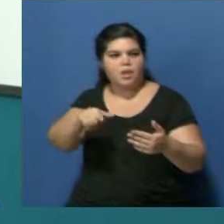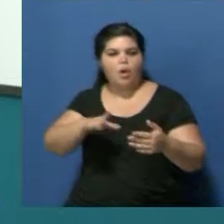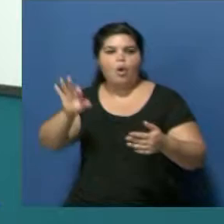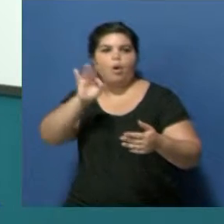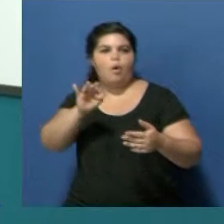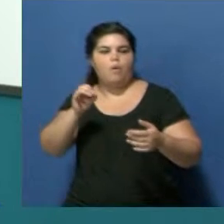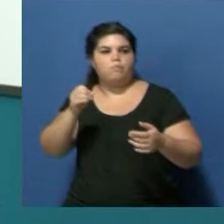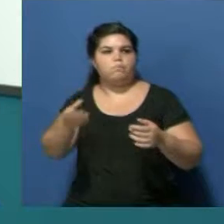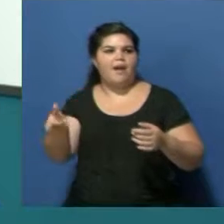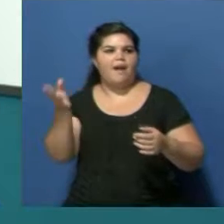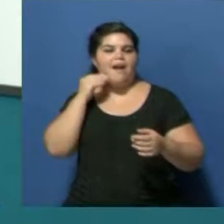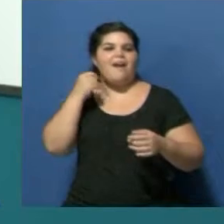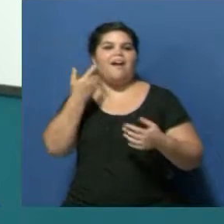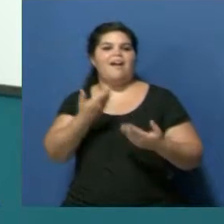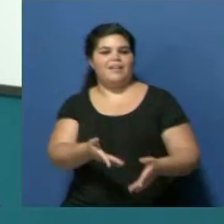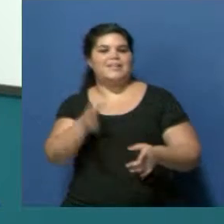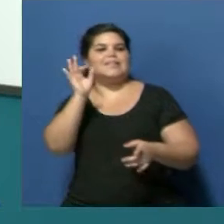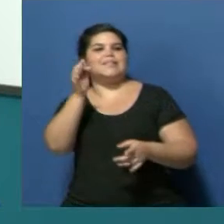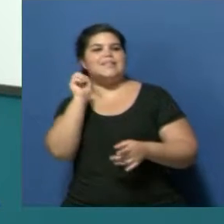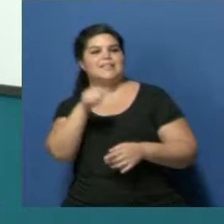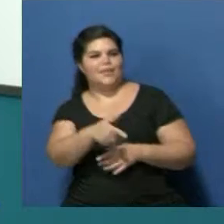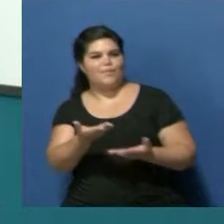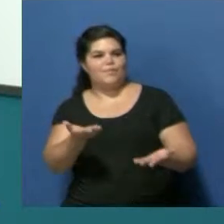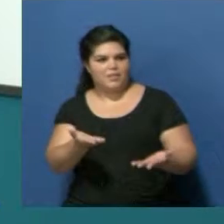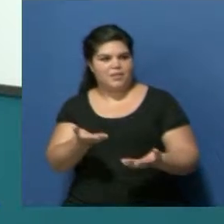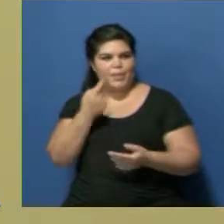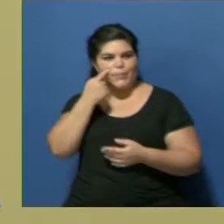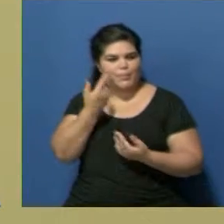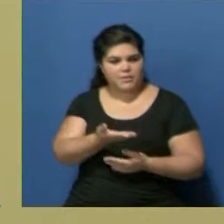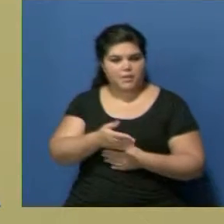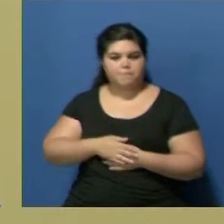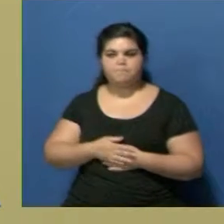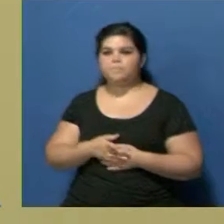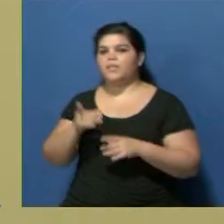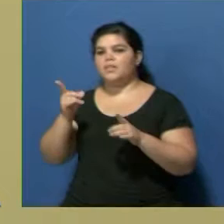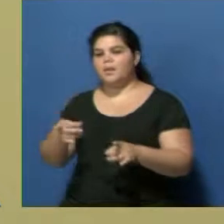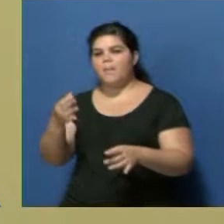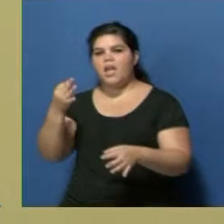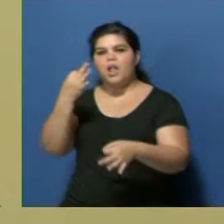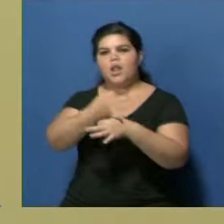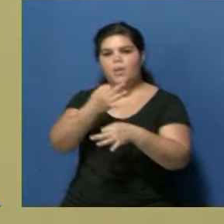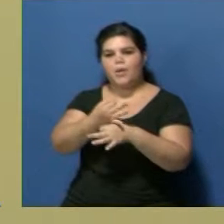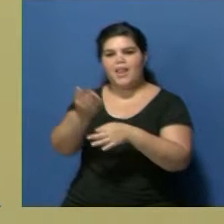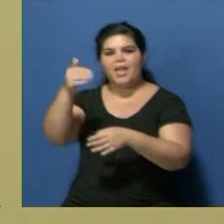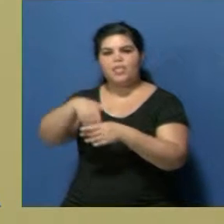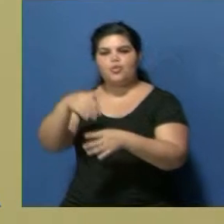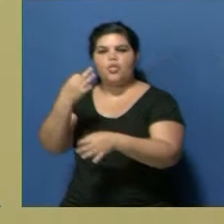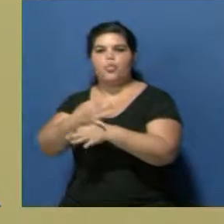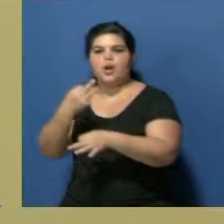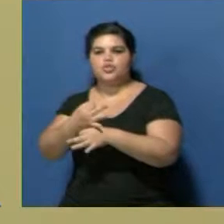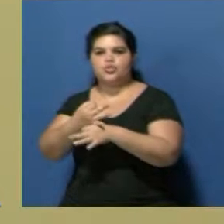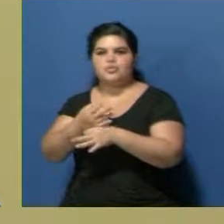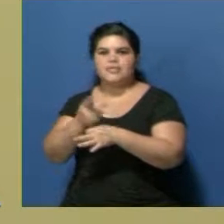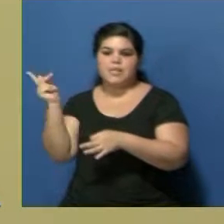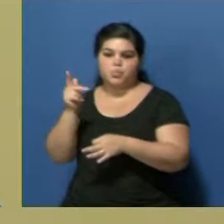lado que esto pasó, me parece. Sí, además, hoy se trabaja con la educación sexual en las escuelas. La educación sexual, a